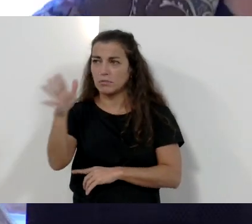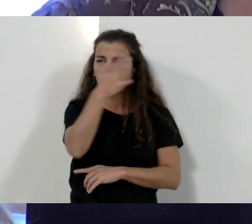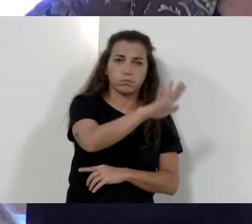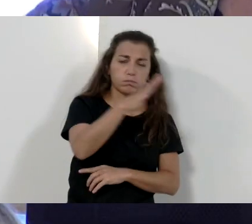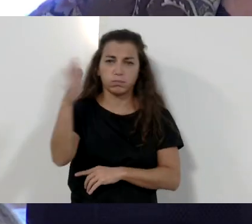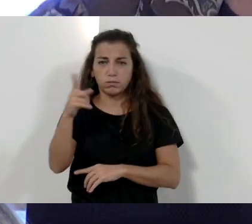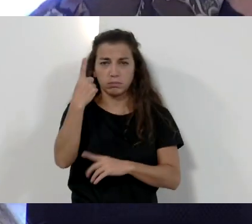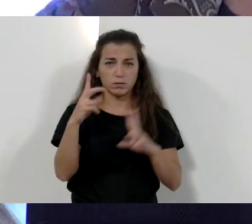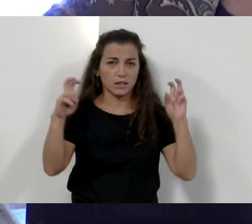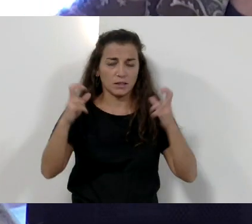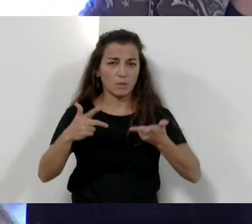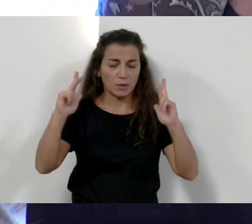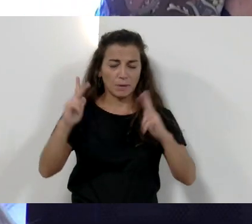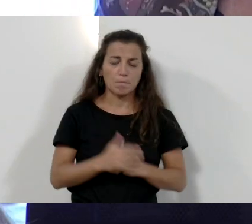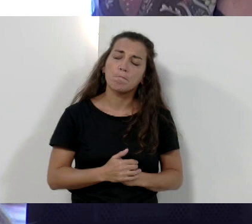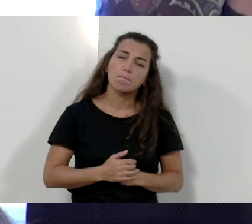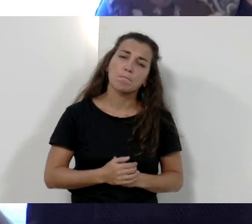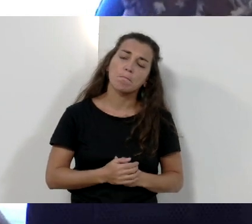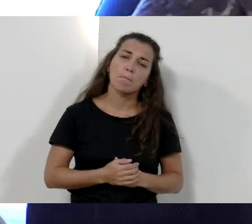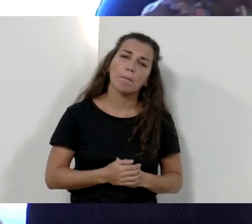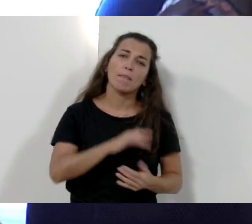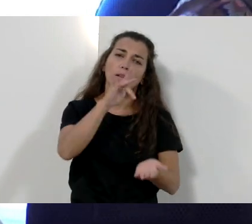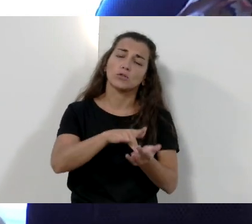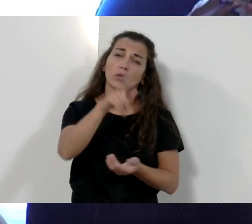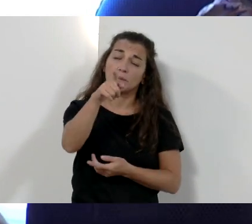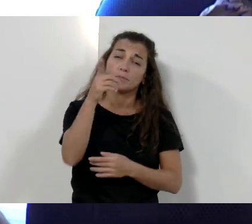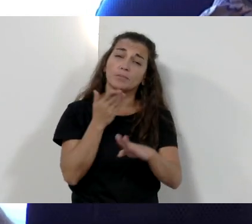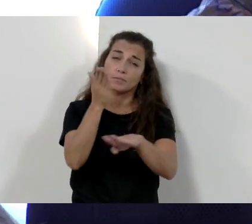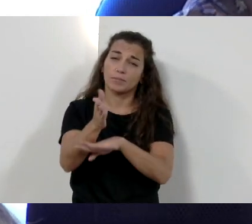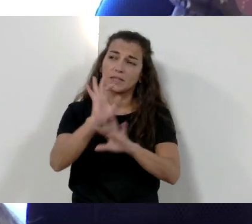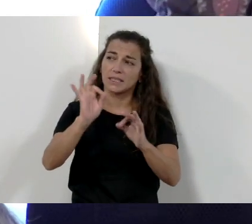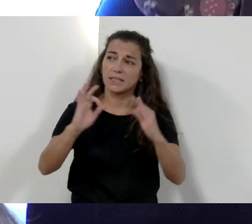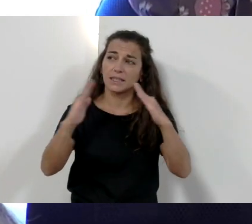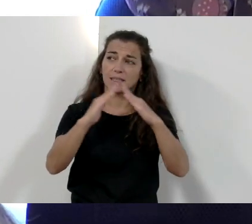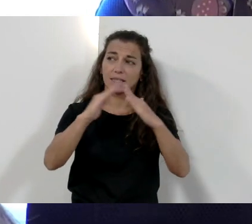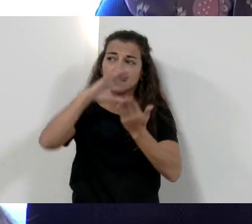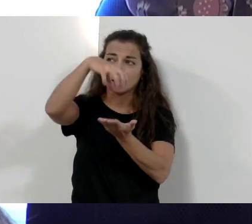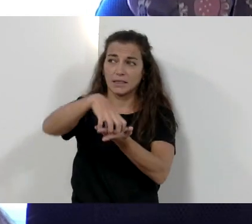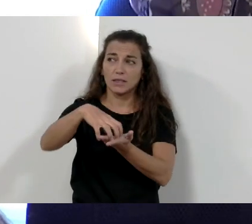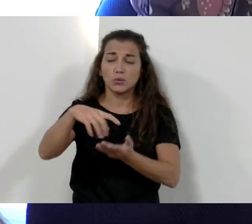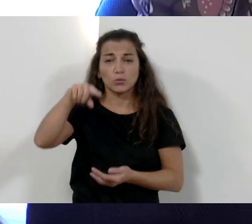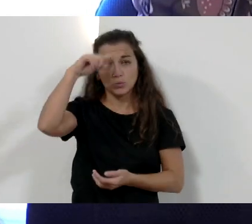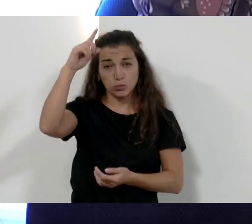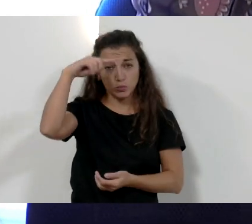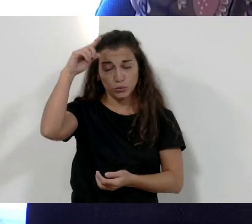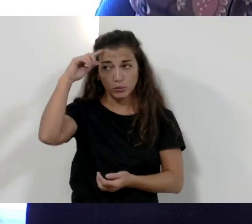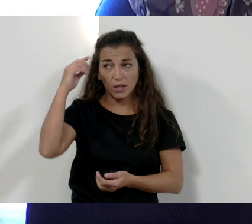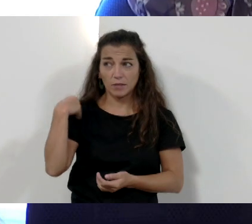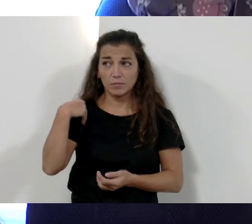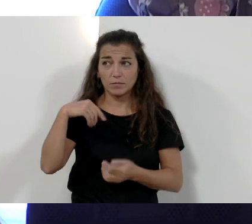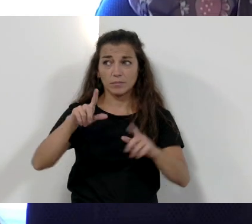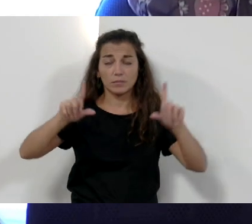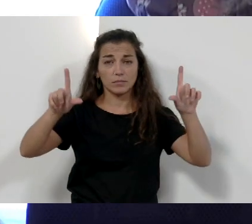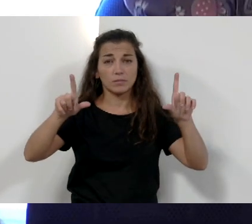liberal. Cuando pasen ustedes por la Casa de la Cultura, ven esta bonita retirada de pintada del